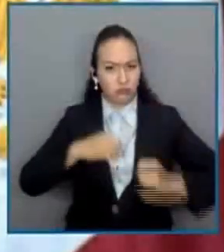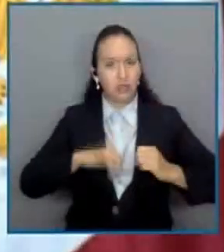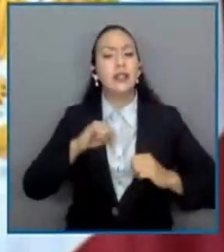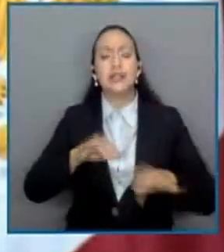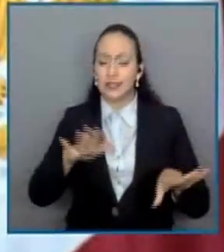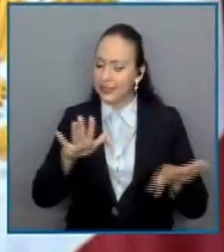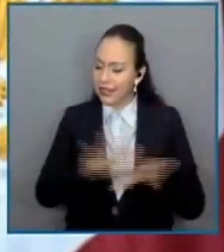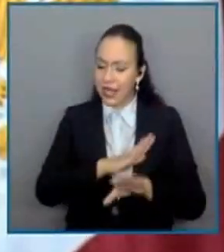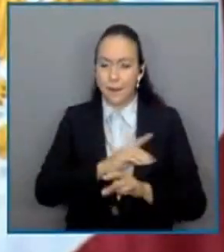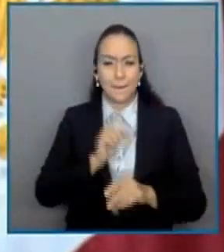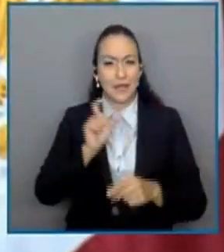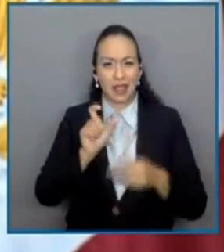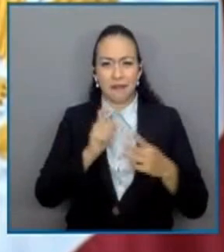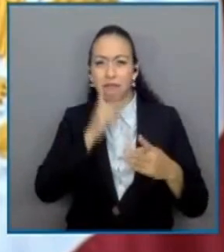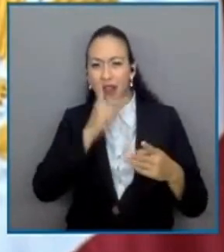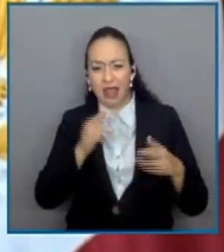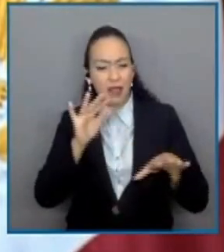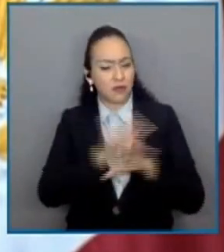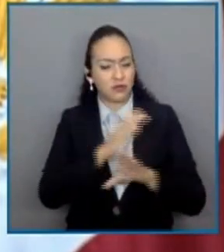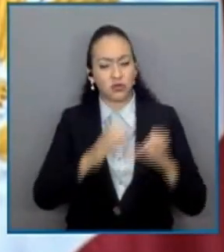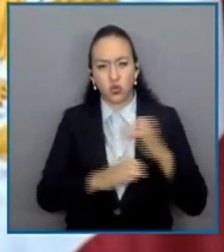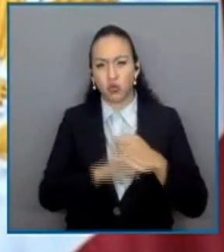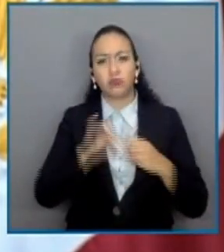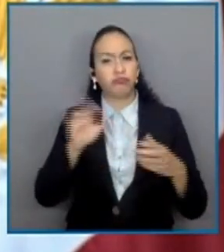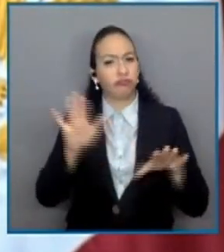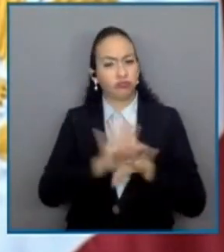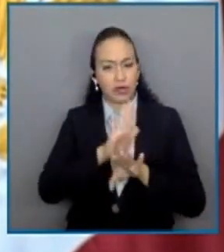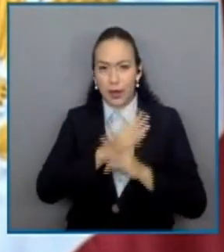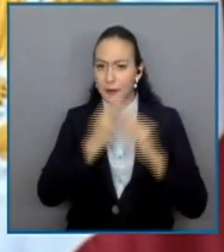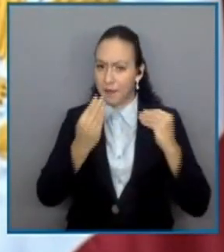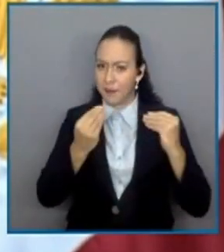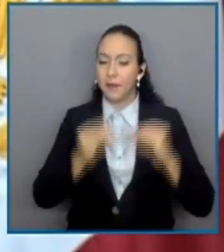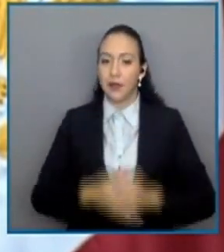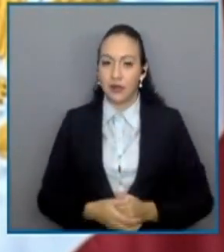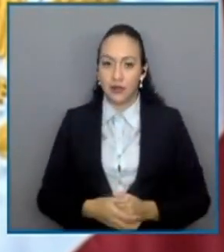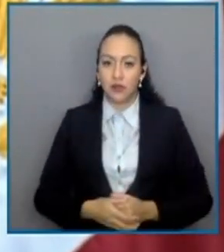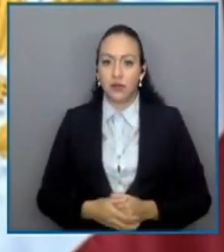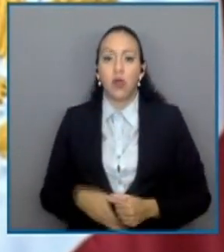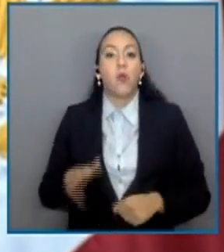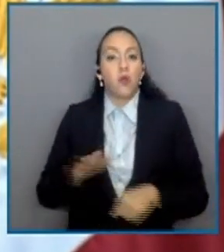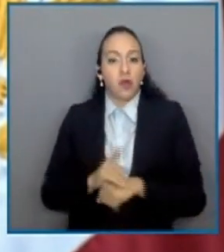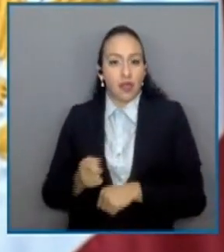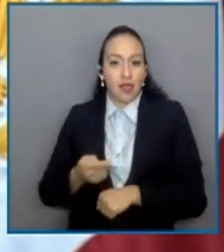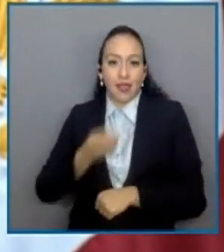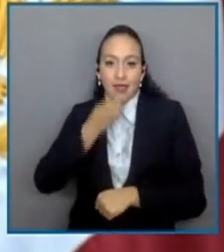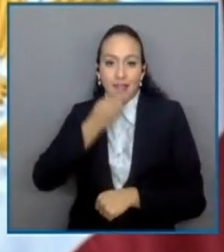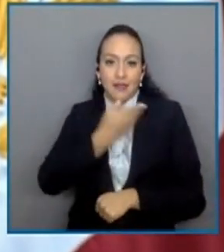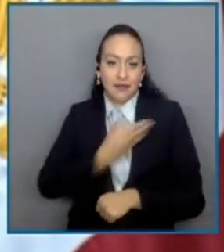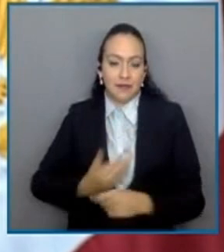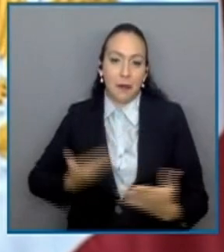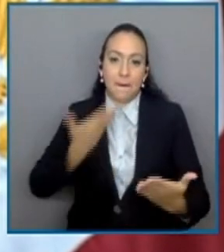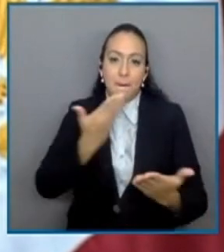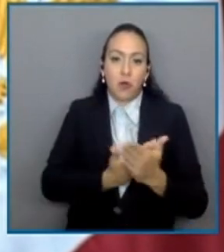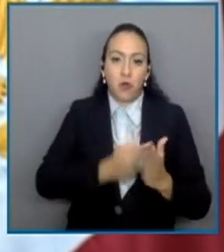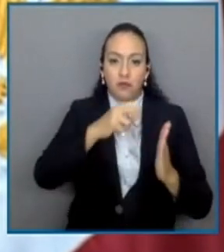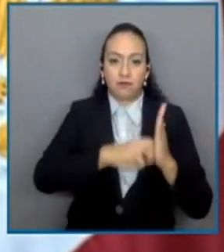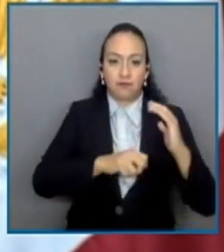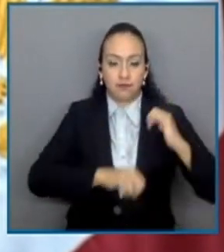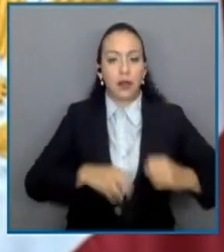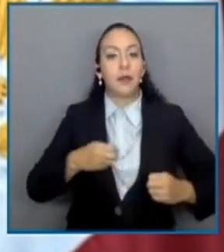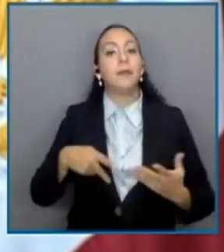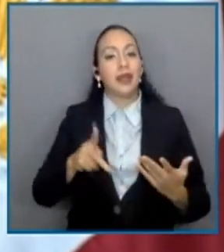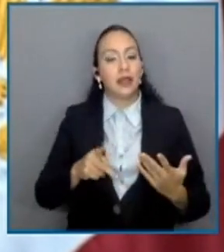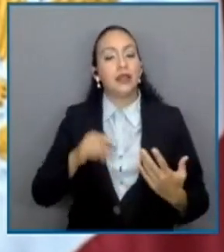No podemos caer en el misticismo puro de lo intocado, pero tampoco en el liberalismo a ultranza